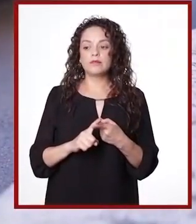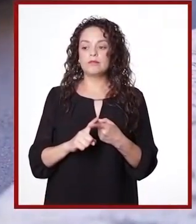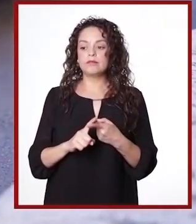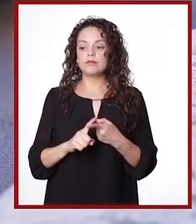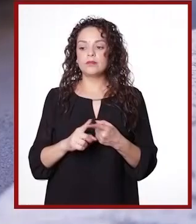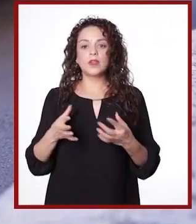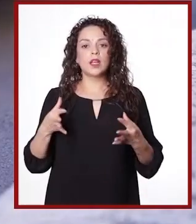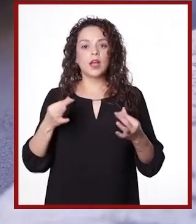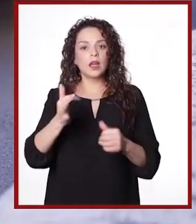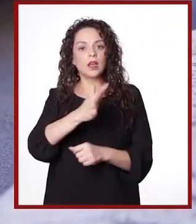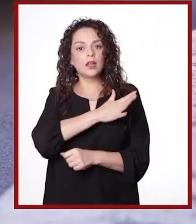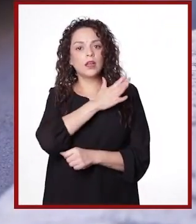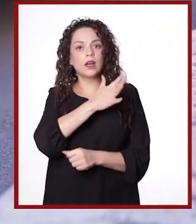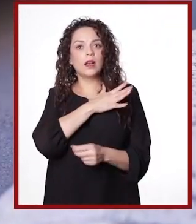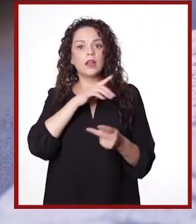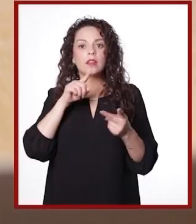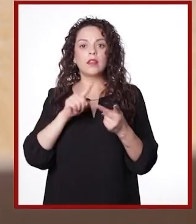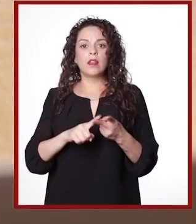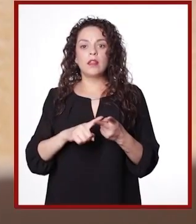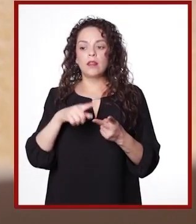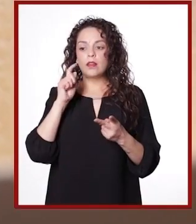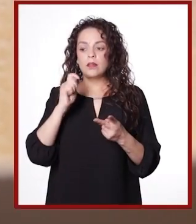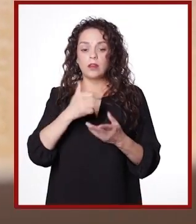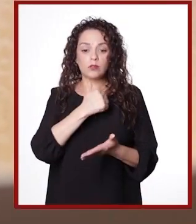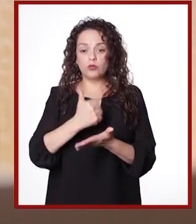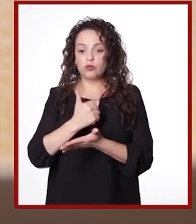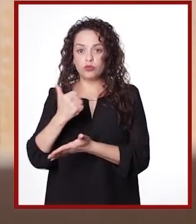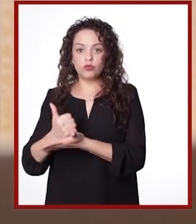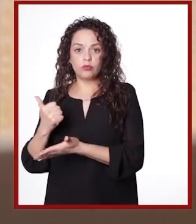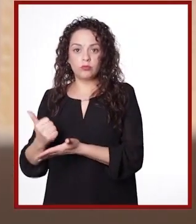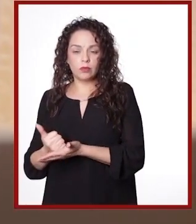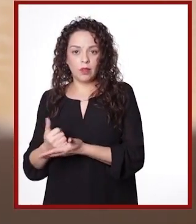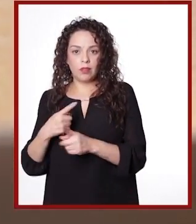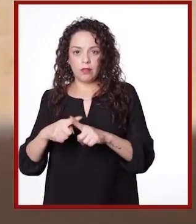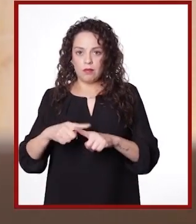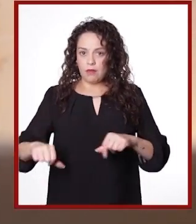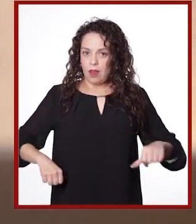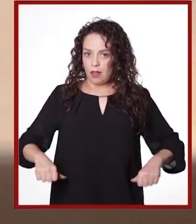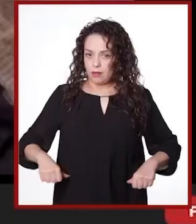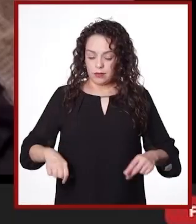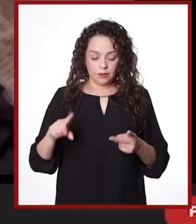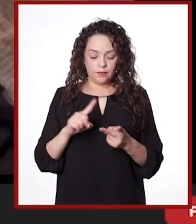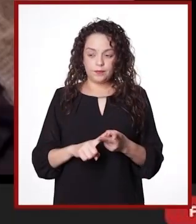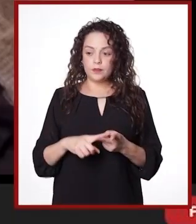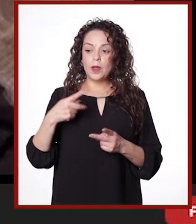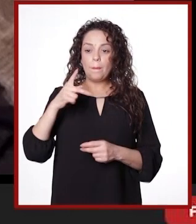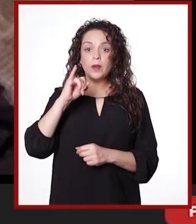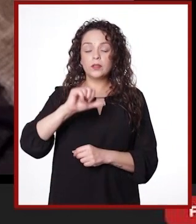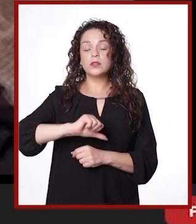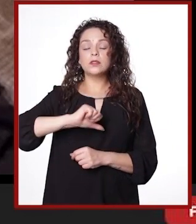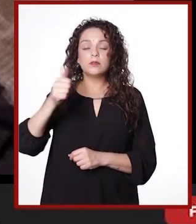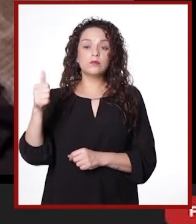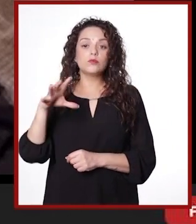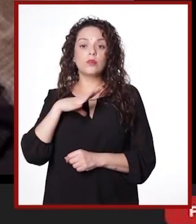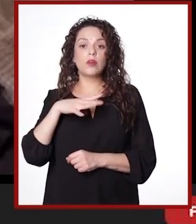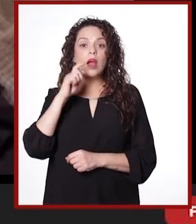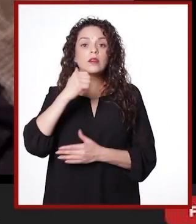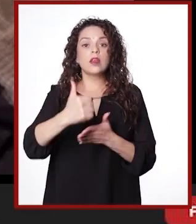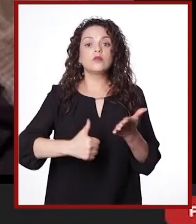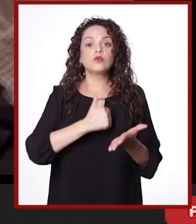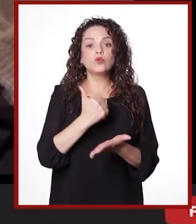calidad de la dinámica dentro de las ciudades, pero sí hay otras ciudades